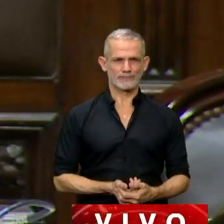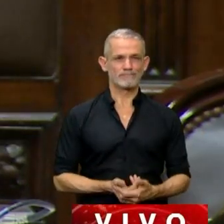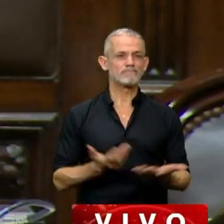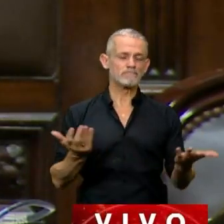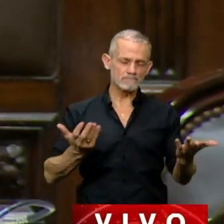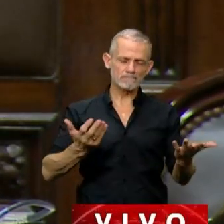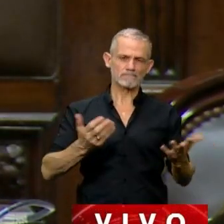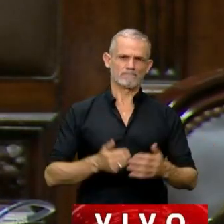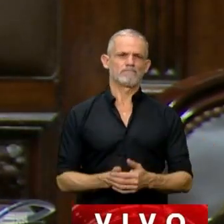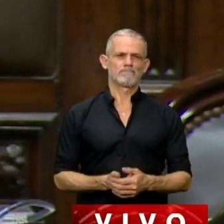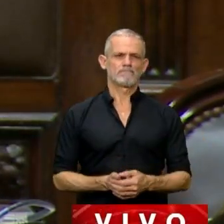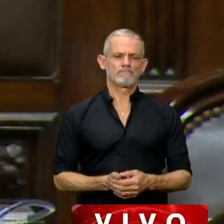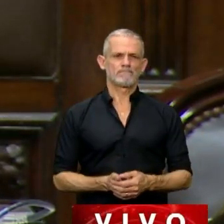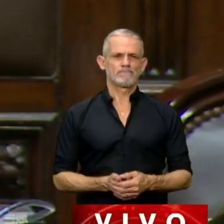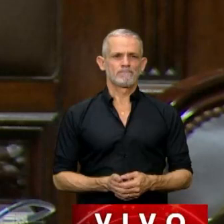Mire, señor presidente,